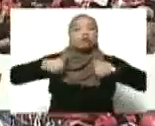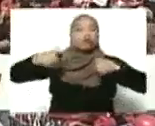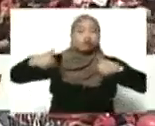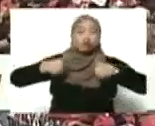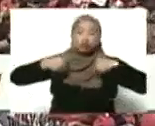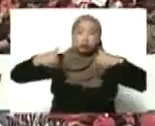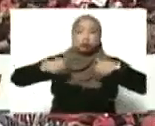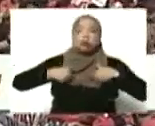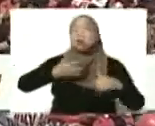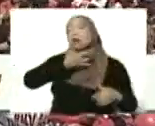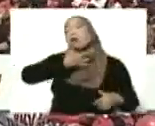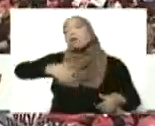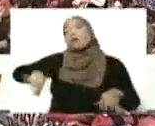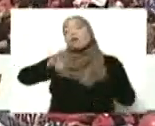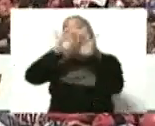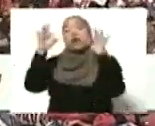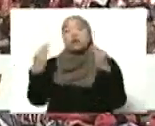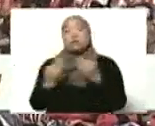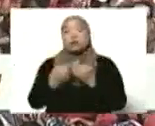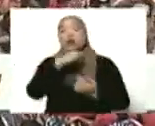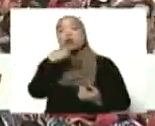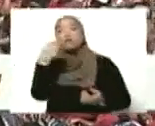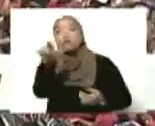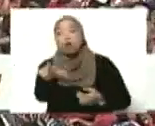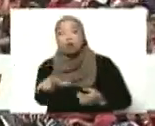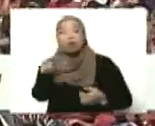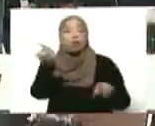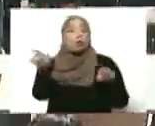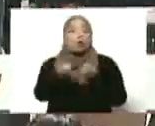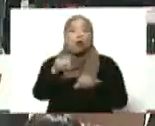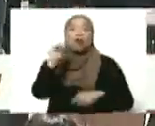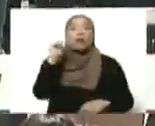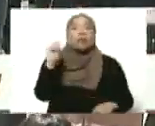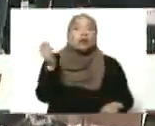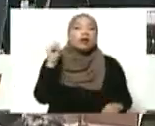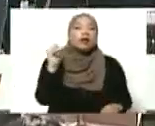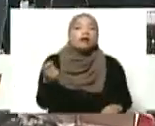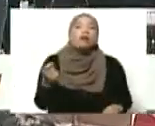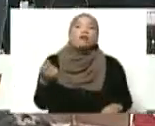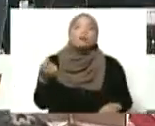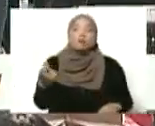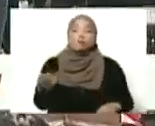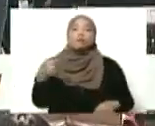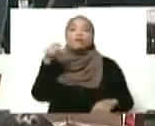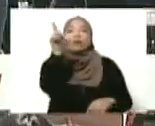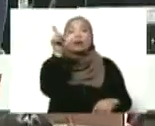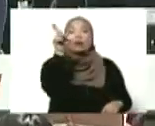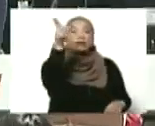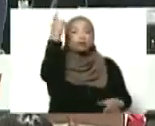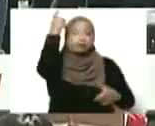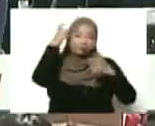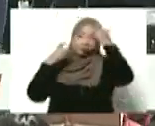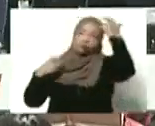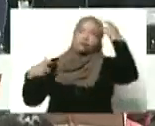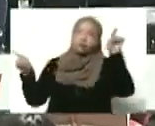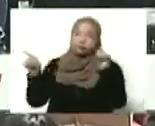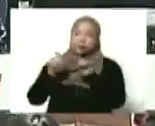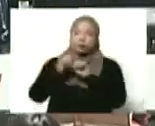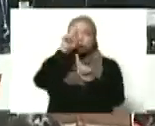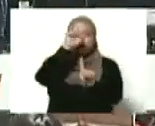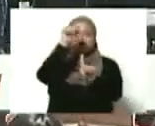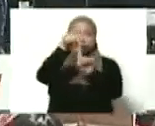casas, perdieron familiares y se pusieron al frente de la tarea encomendada. Ese es el partido de nuestro comandante Chávez y es una de